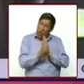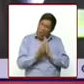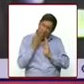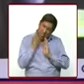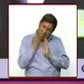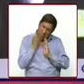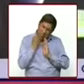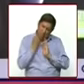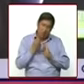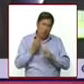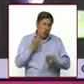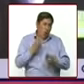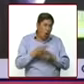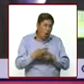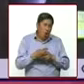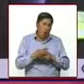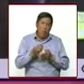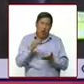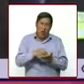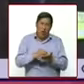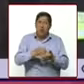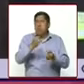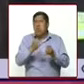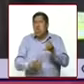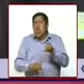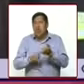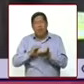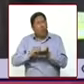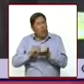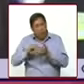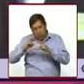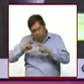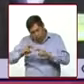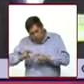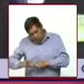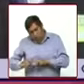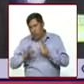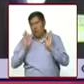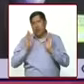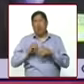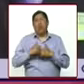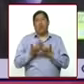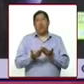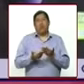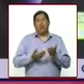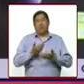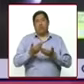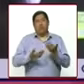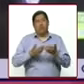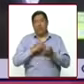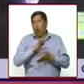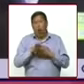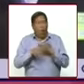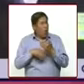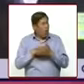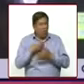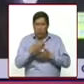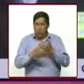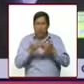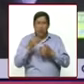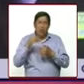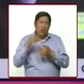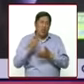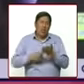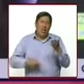tarea. La tarea que la FELCC está realizando ahora está en la perspectiva de consolidar todos los mecanismos, todos los